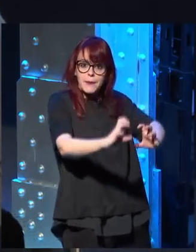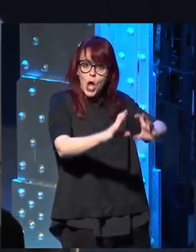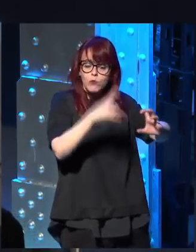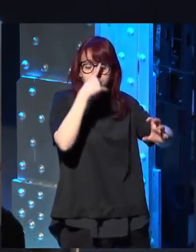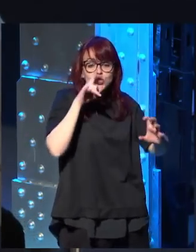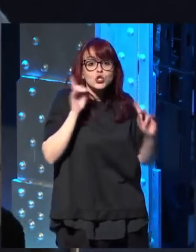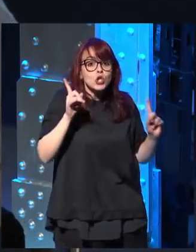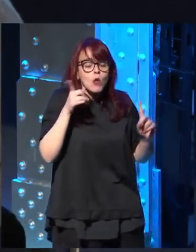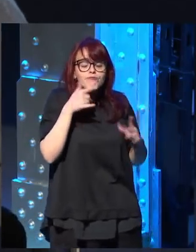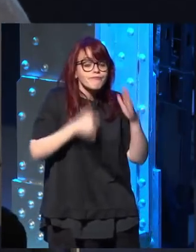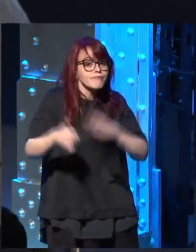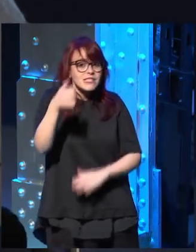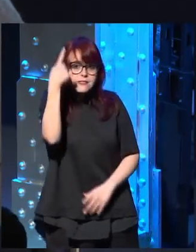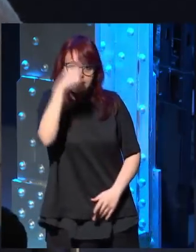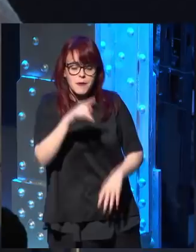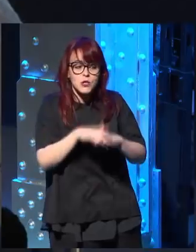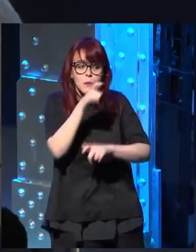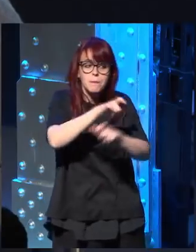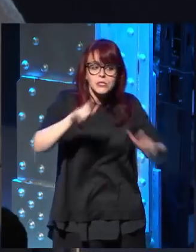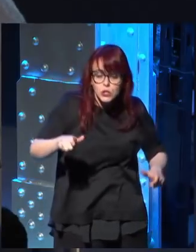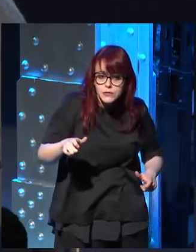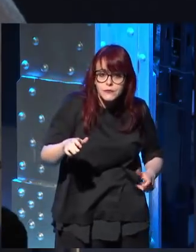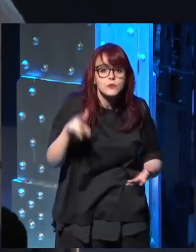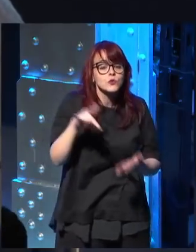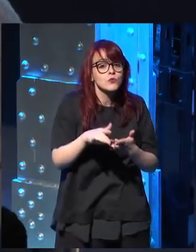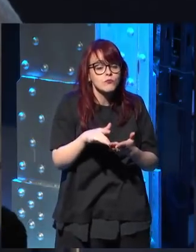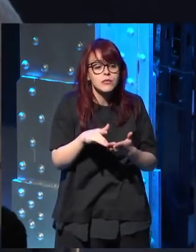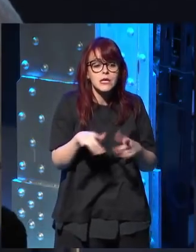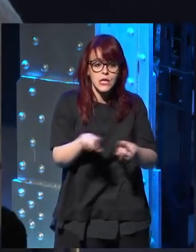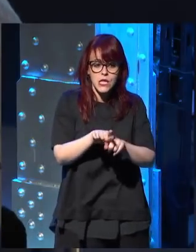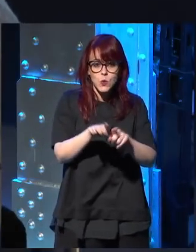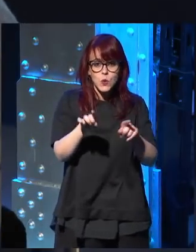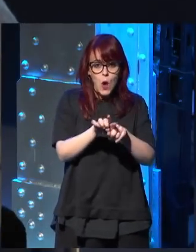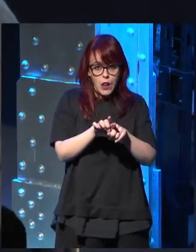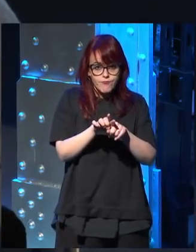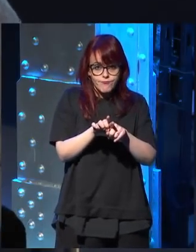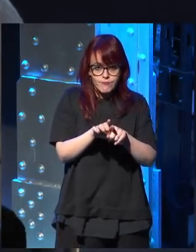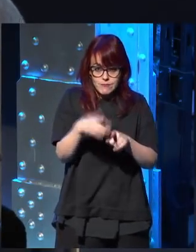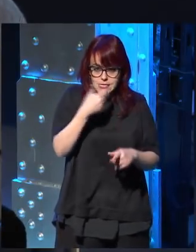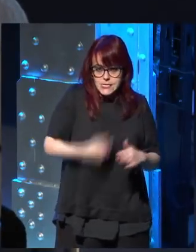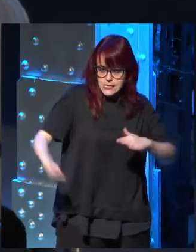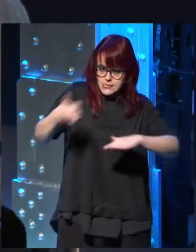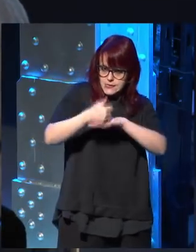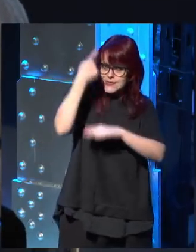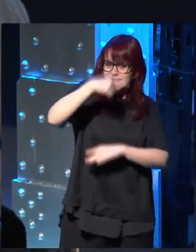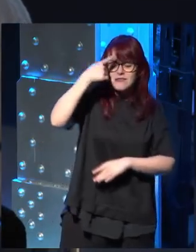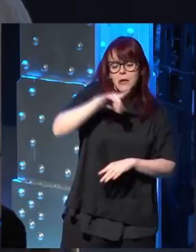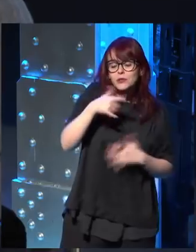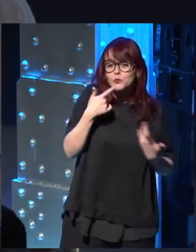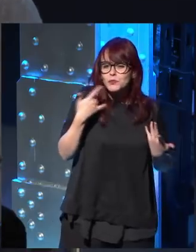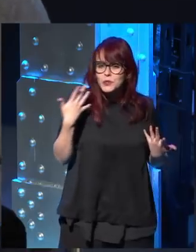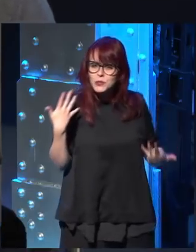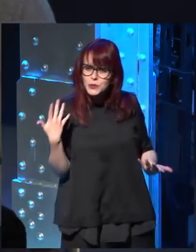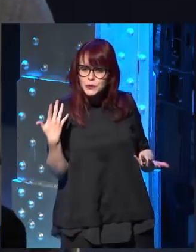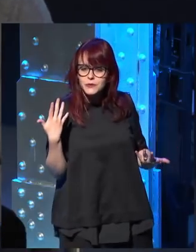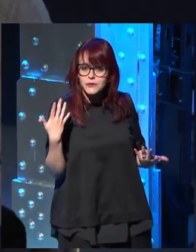los dueños del mundo, eso lo dicen la gente que está, ¿sabes? Entonces, dice, algo,